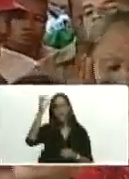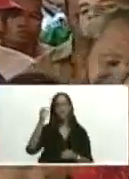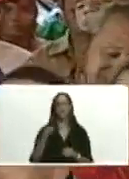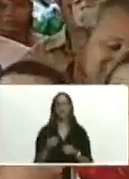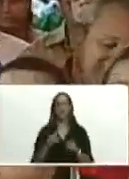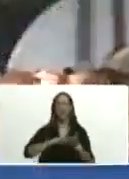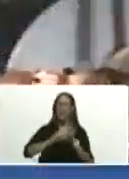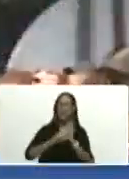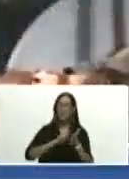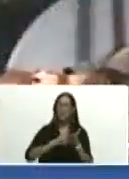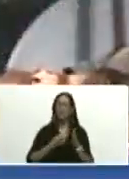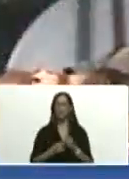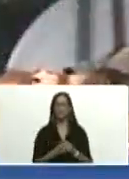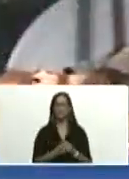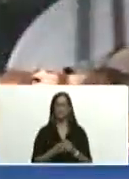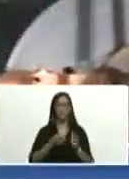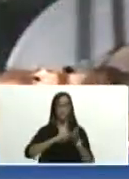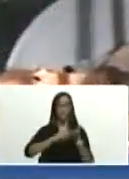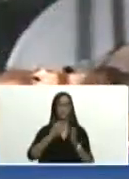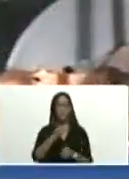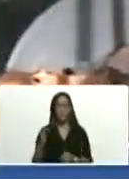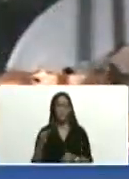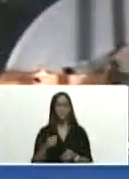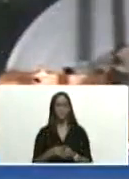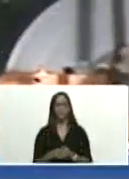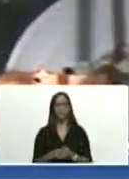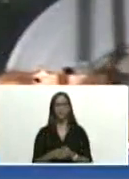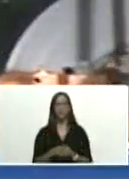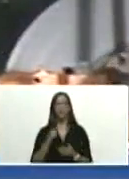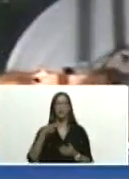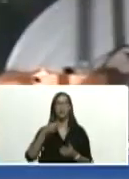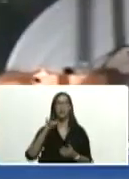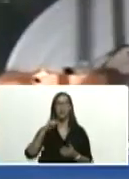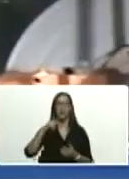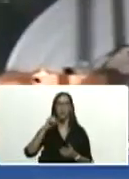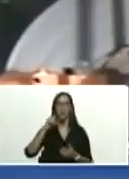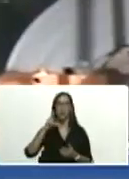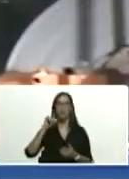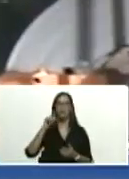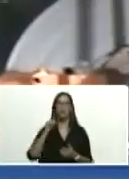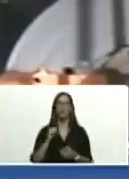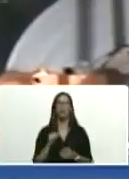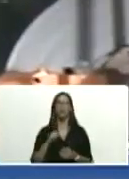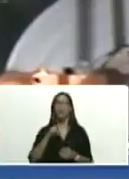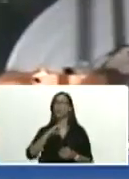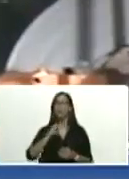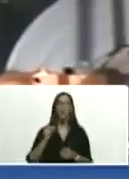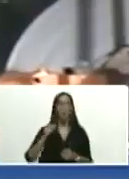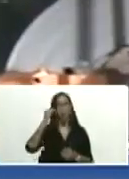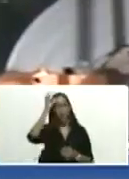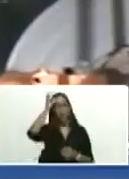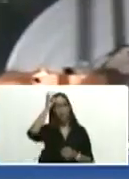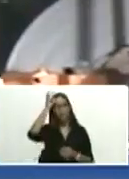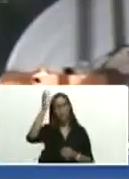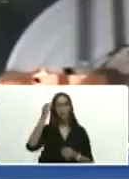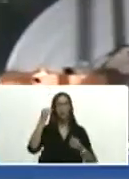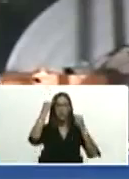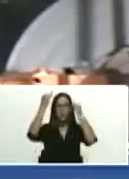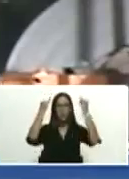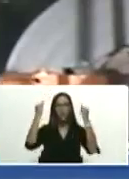concepto correcto Hipólito no se llaman consejos ideológicos de los trabajadores